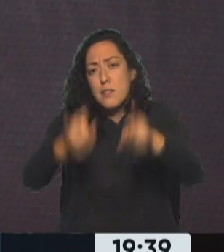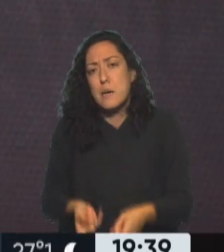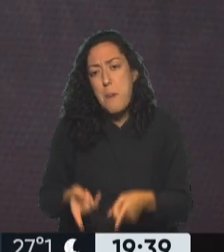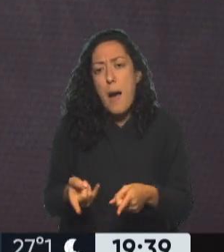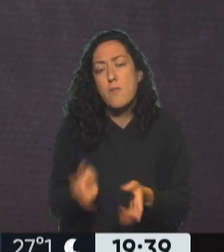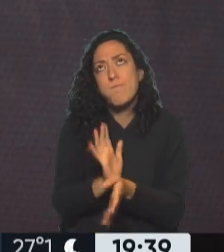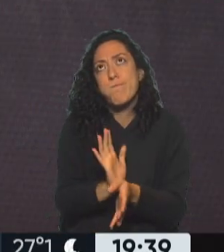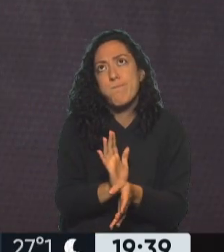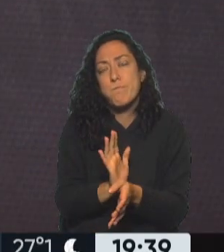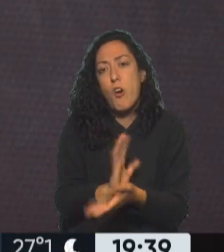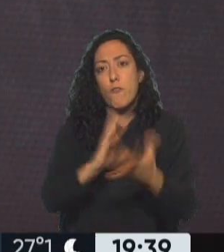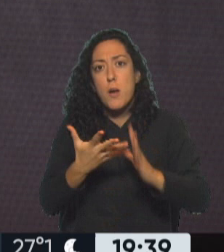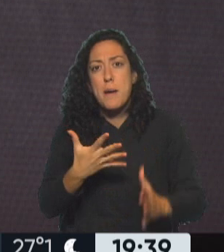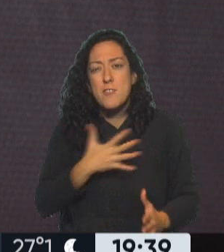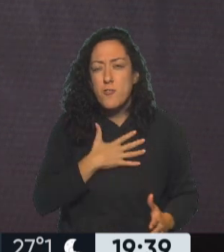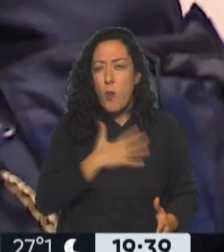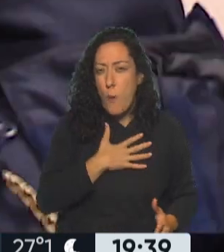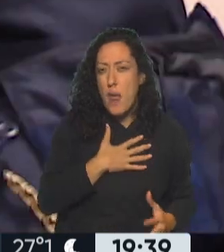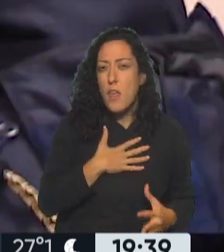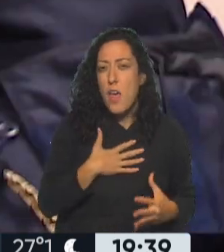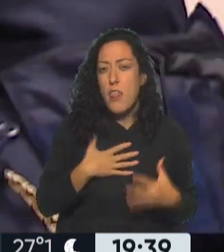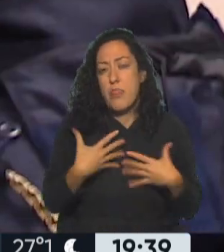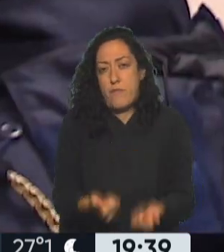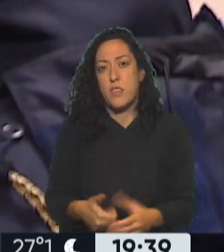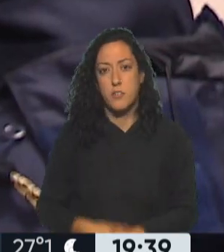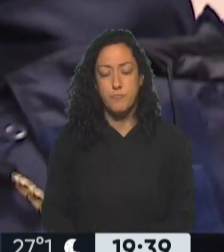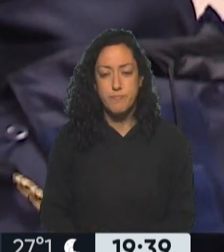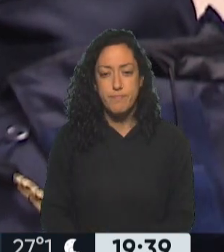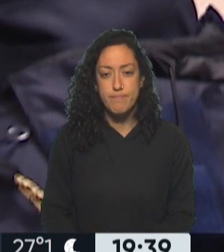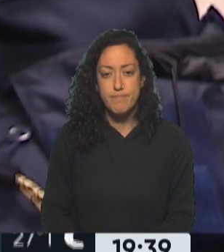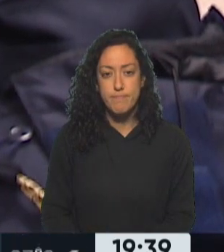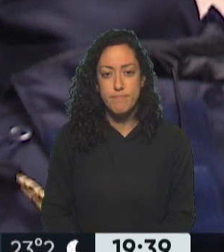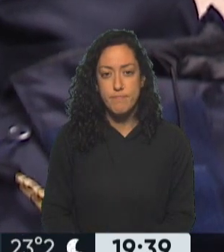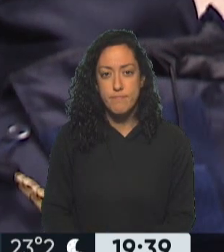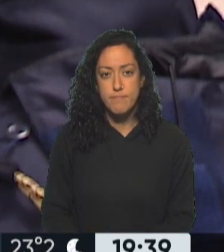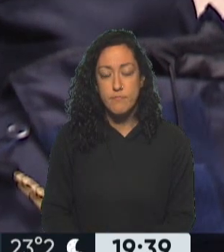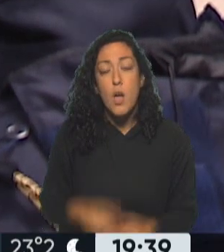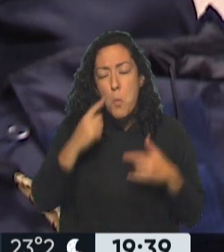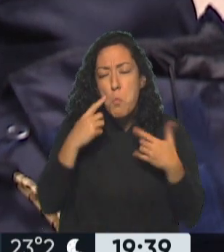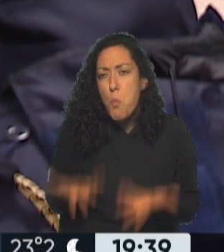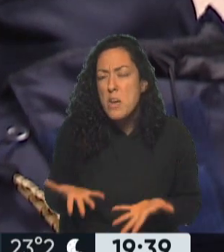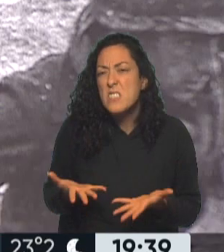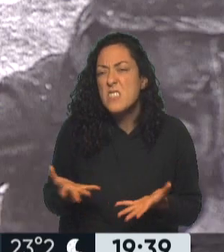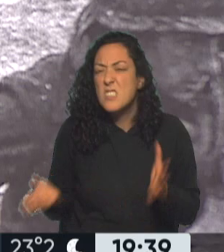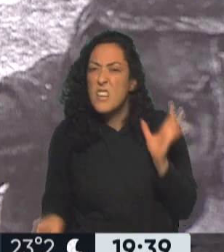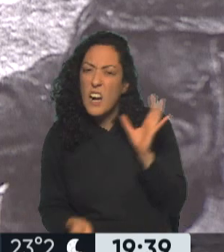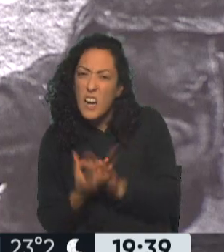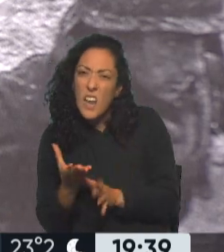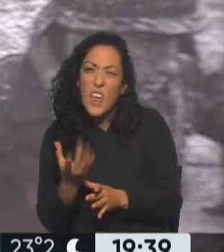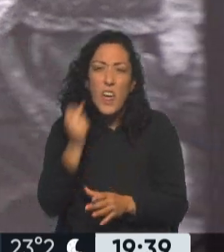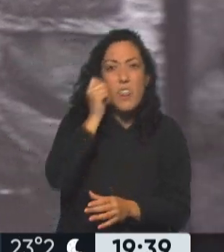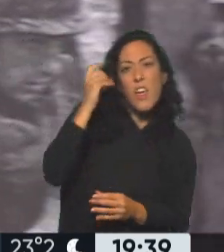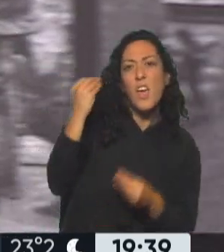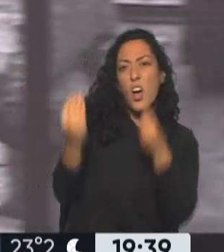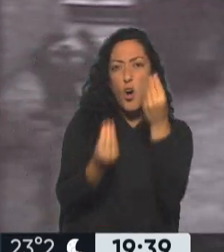una defensa de nuestra soberanía informativa. ¿Cómo se armó esta muestra? ¿Cuáles fueron los pasos? ¿Cómo surge esta idea?